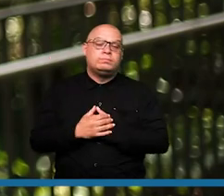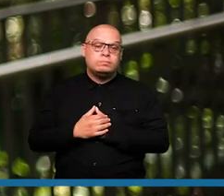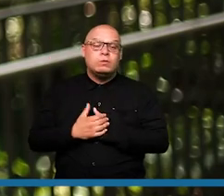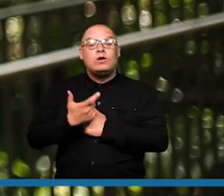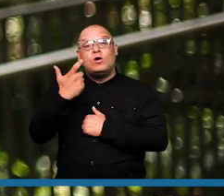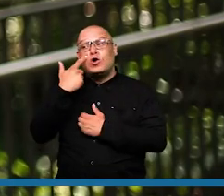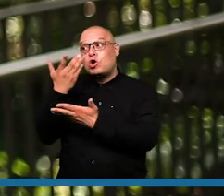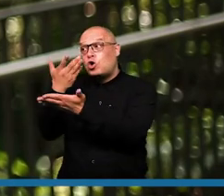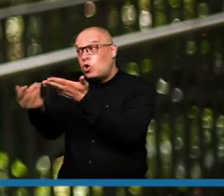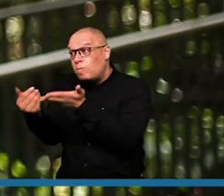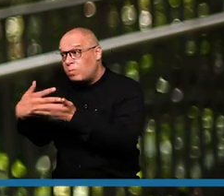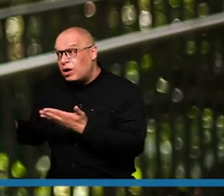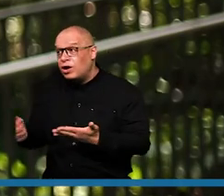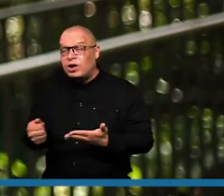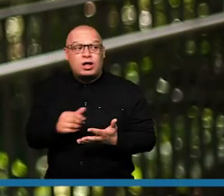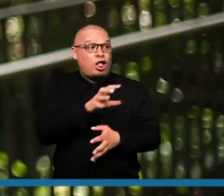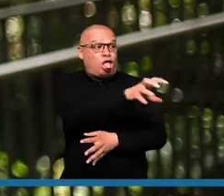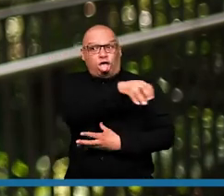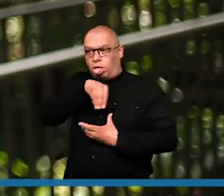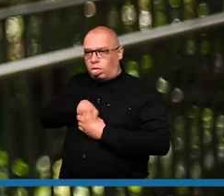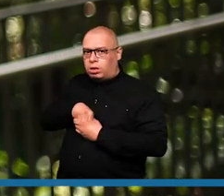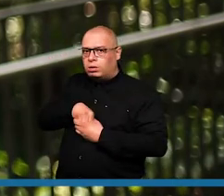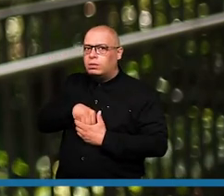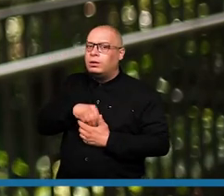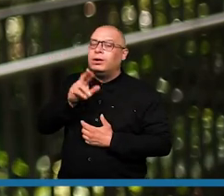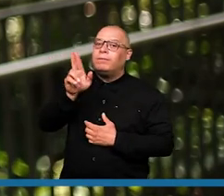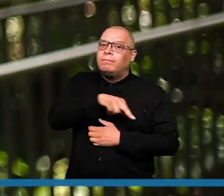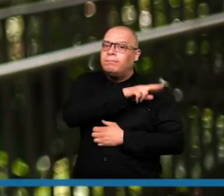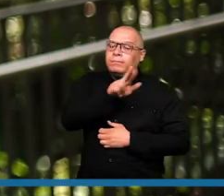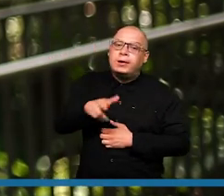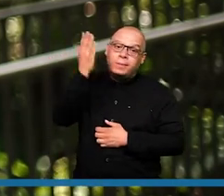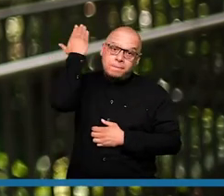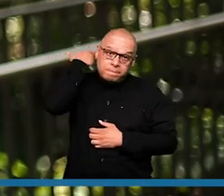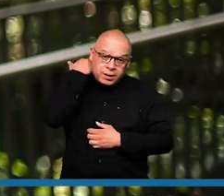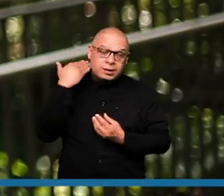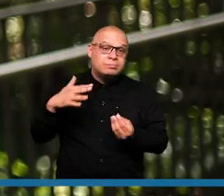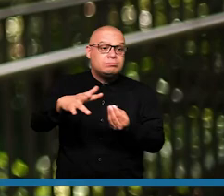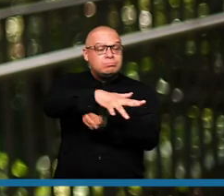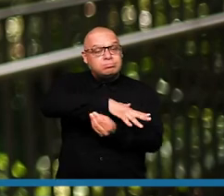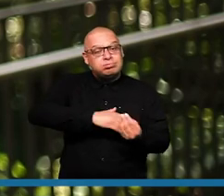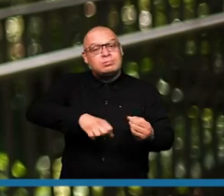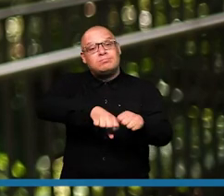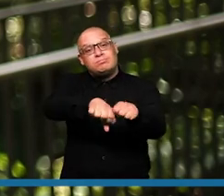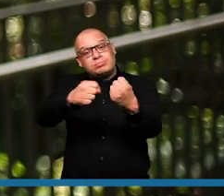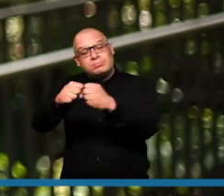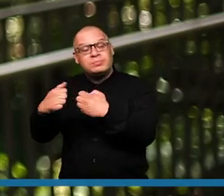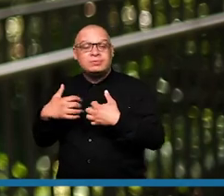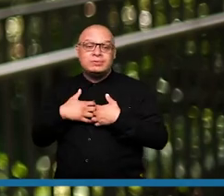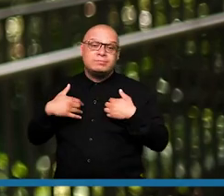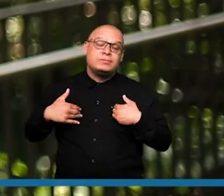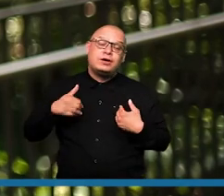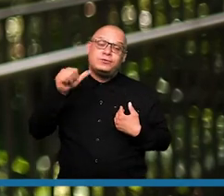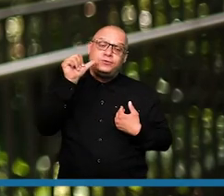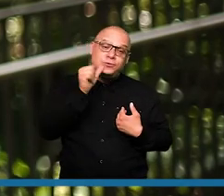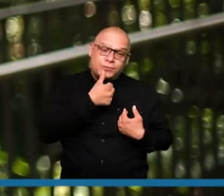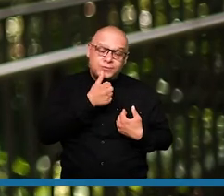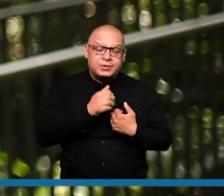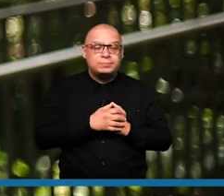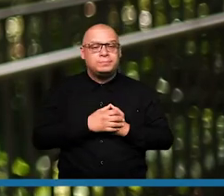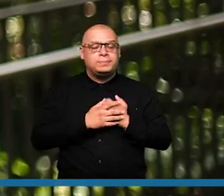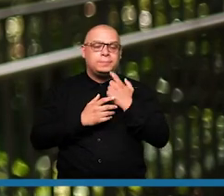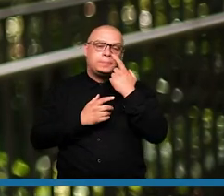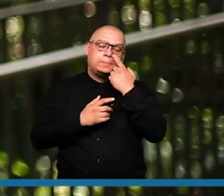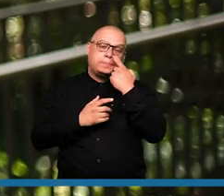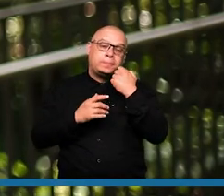silvestre de su hábitat natural es un delito que causa estragos en los ecosistemas y sufrimiento a las especies. Es ahí donde cobra